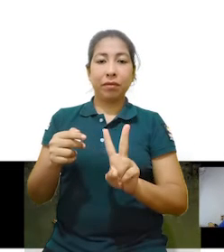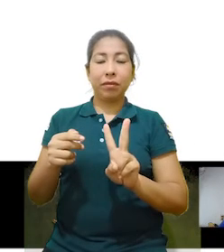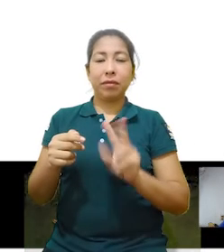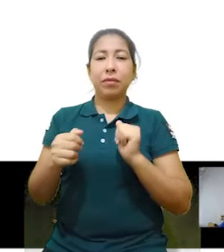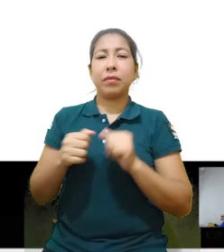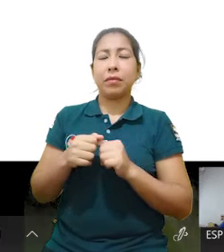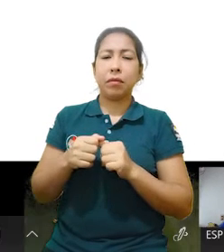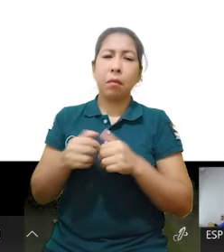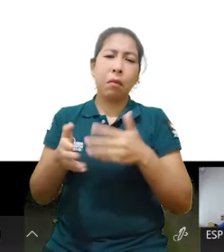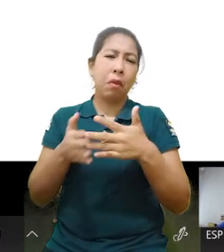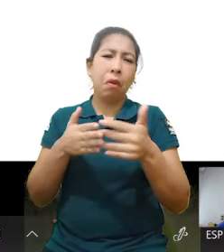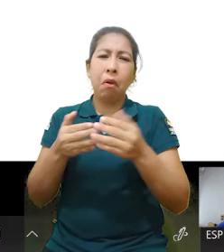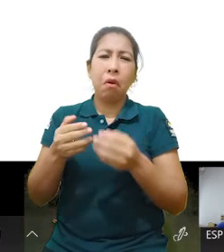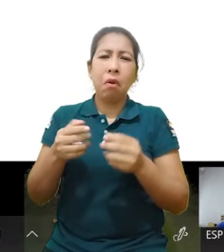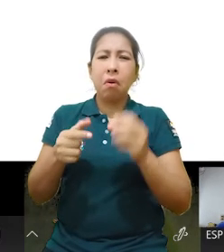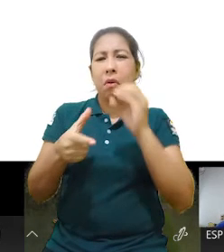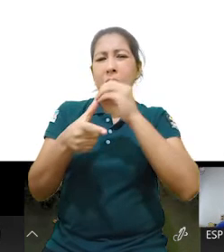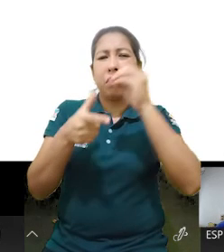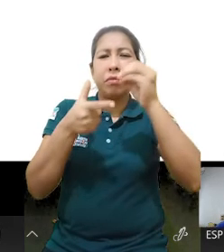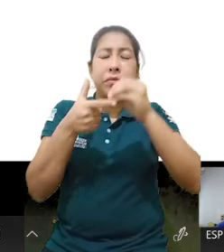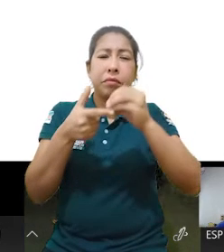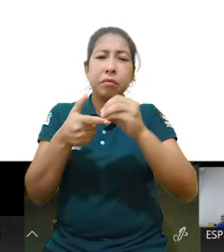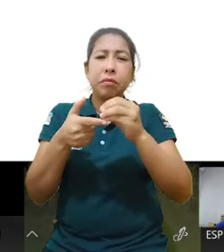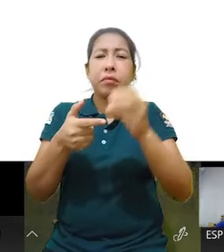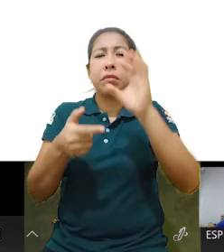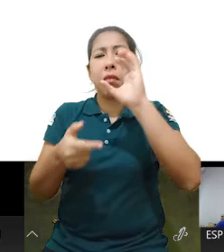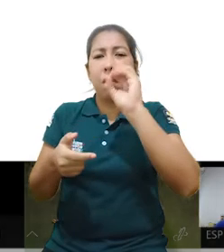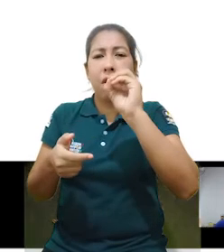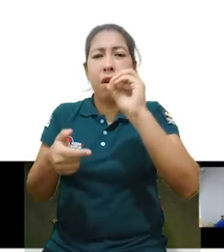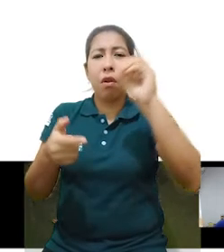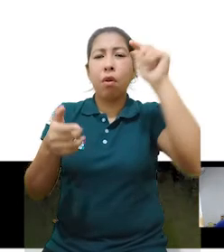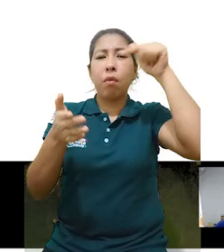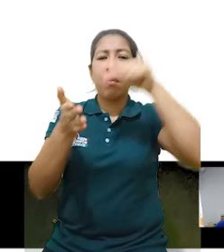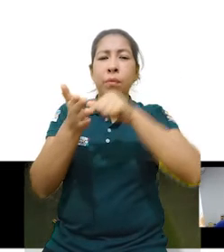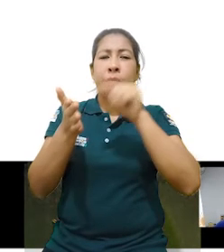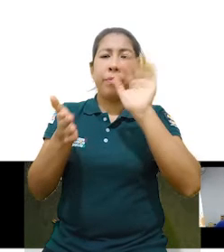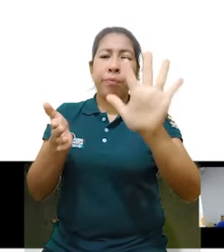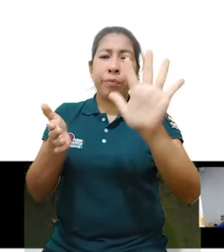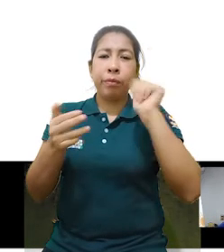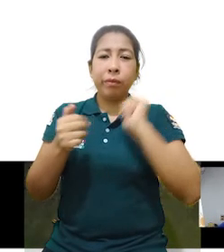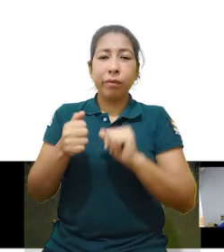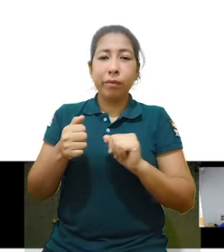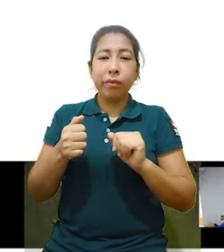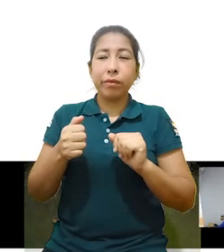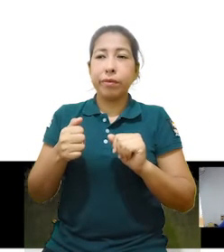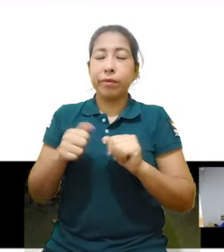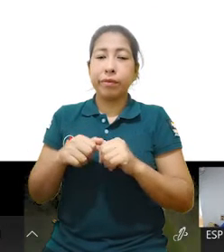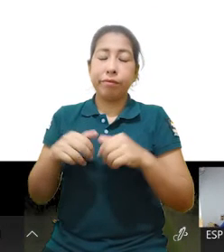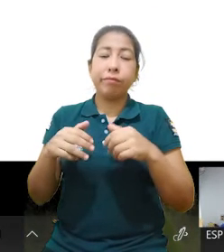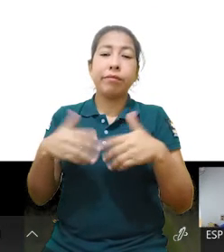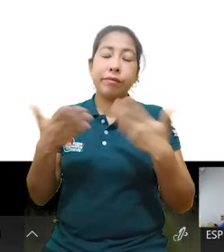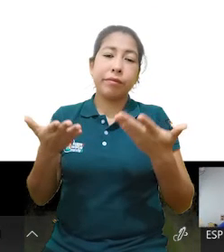anotamos 1/2, o su equivalente en decimales, que sería 0,5. También lo podemos anotar como